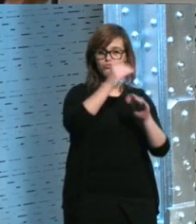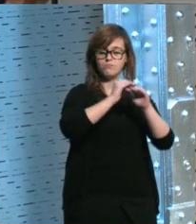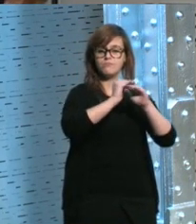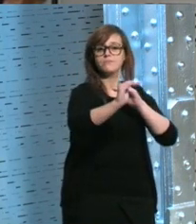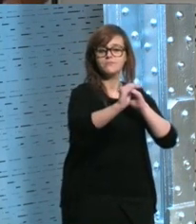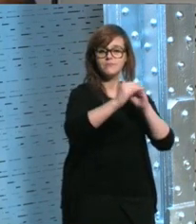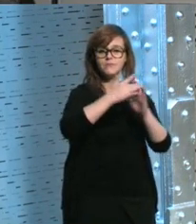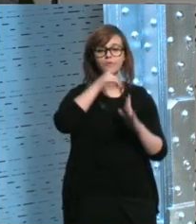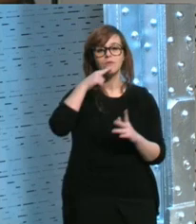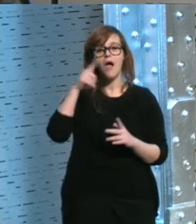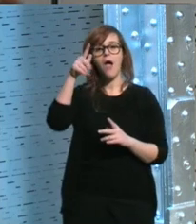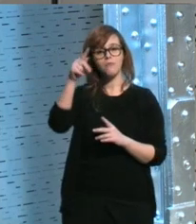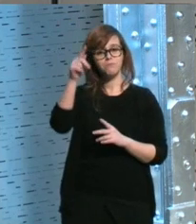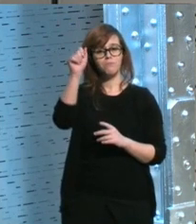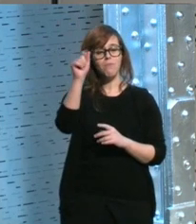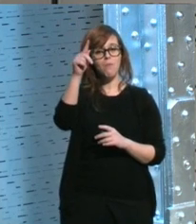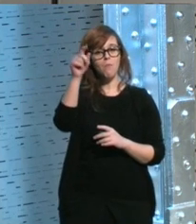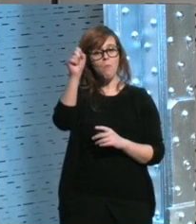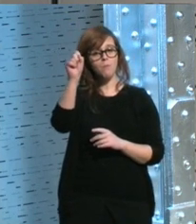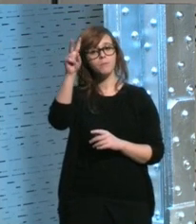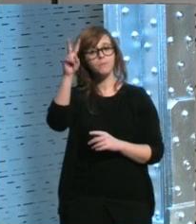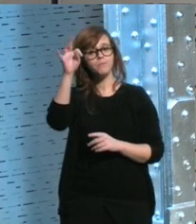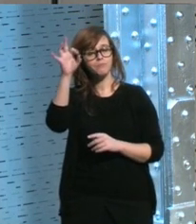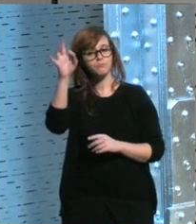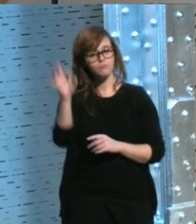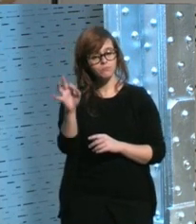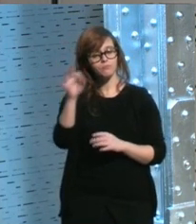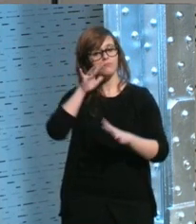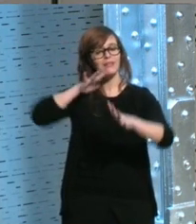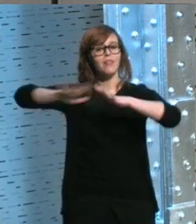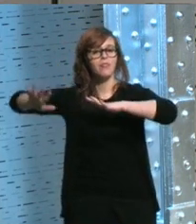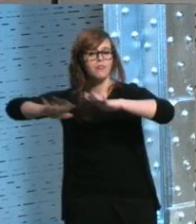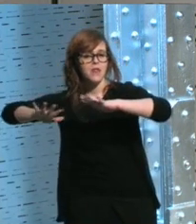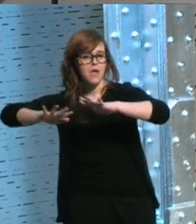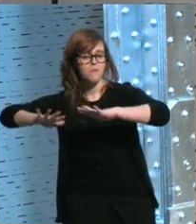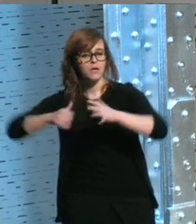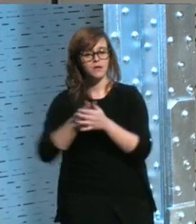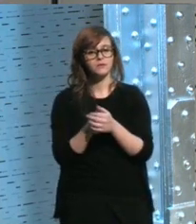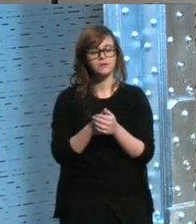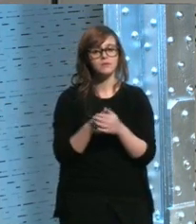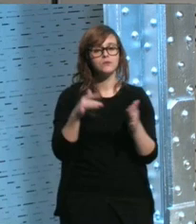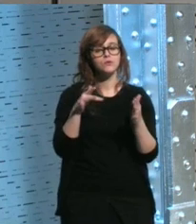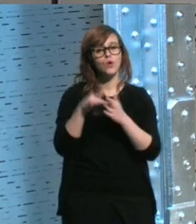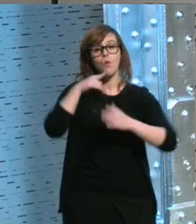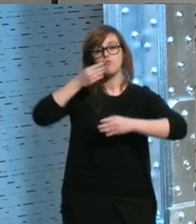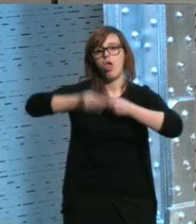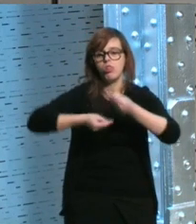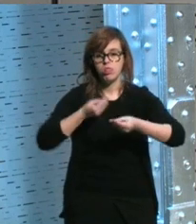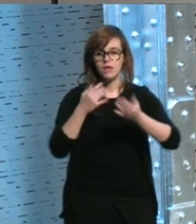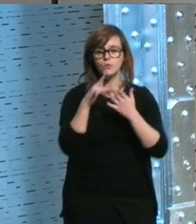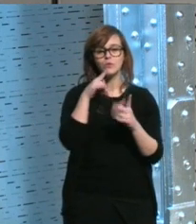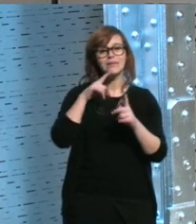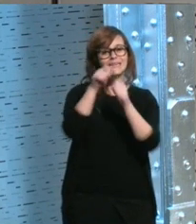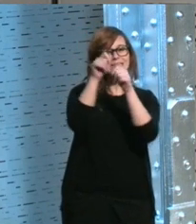gráfica social de KakaoTalk tiende a ser dinámica. Entonces estamos viendo nacer un estilo de